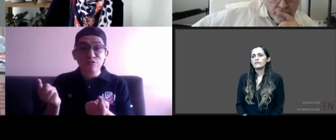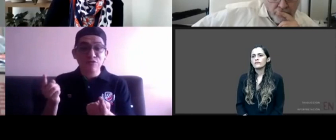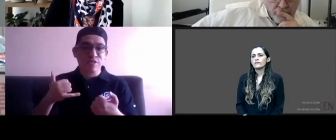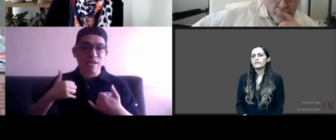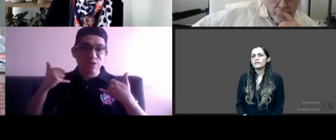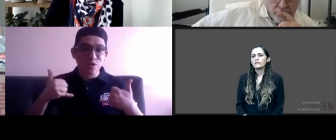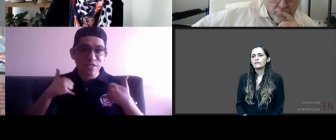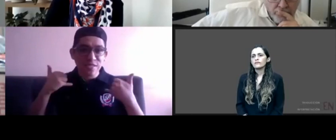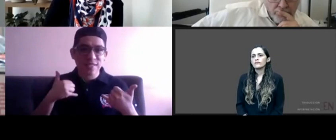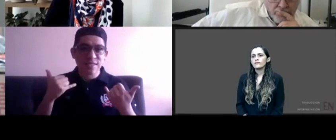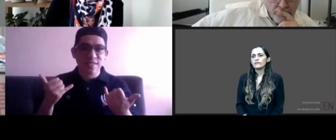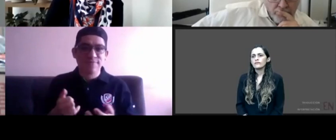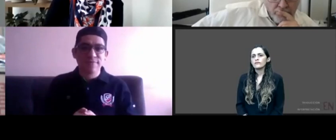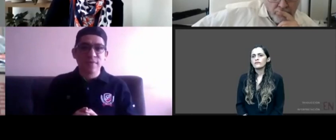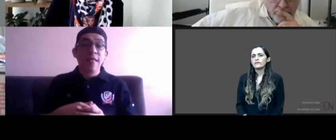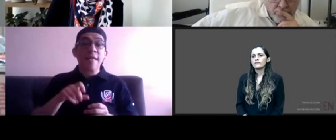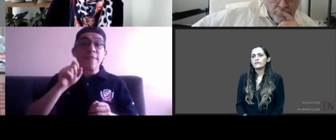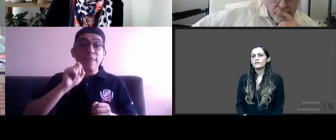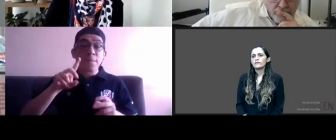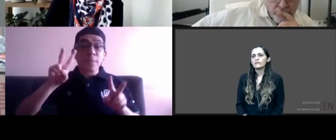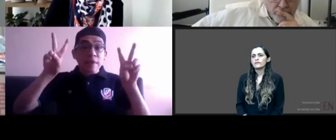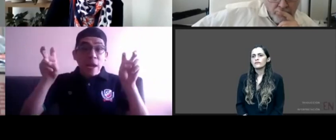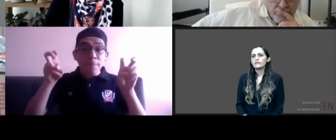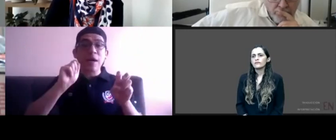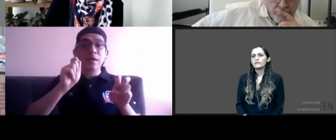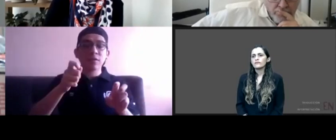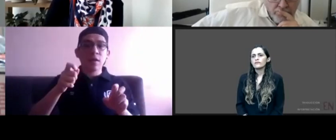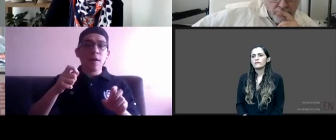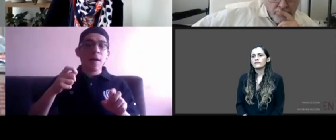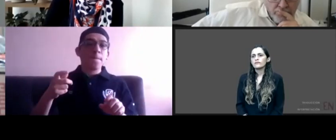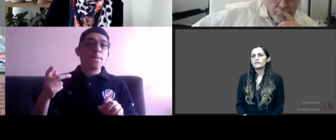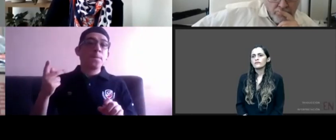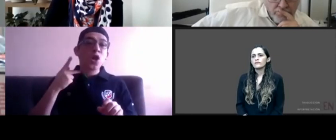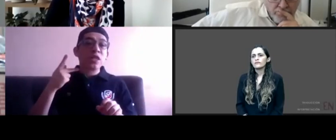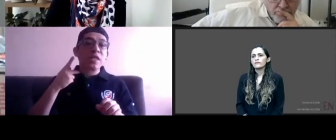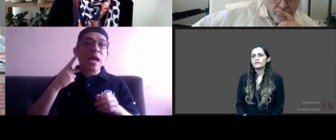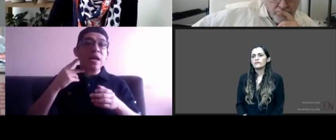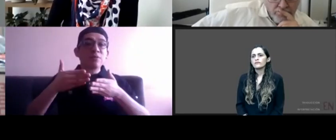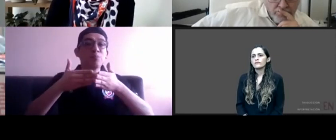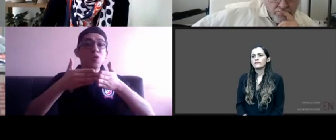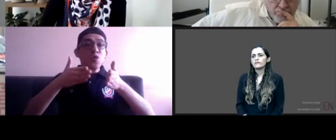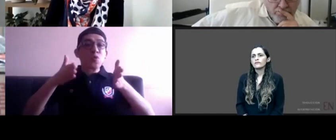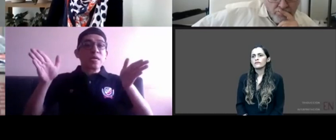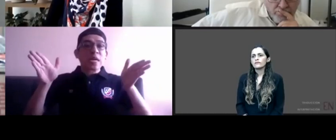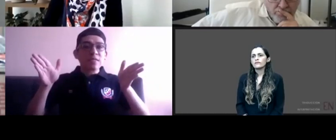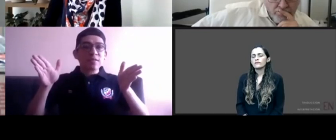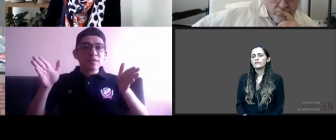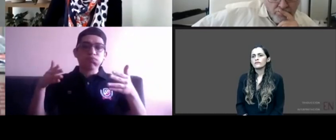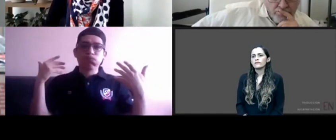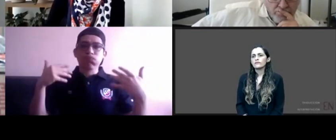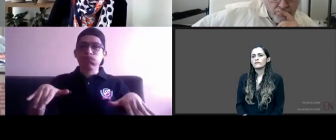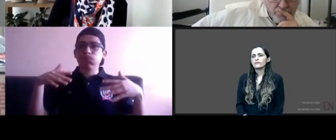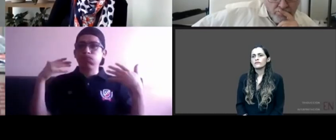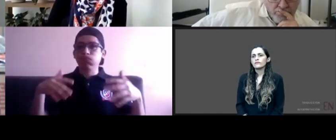Creo que es importantísimo que los niños y los jóvenes sordos conozcan sus derechos. Y